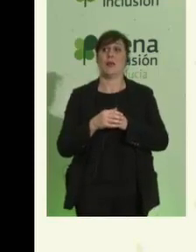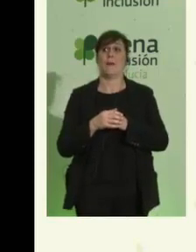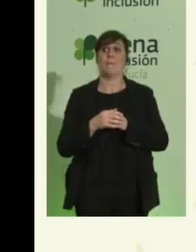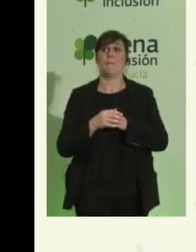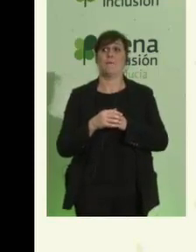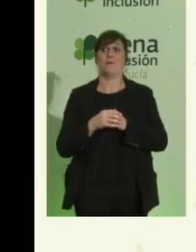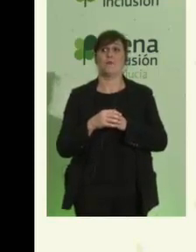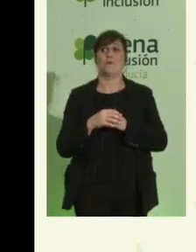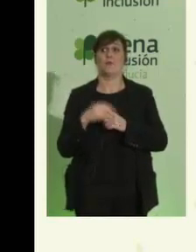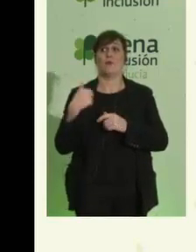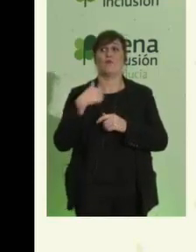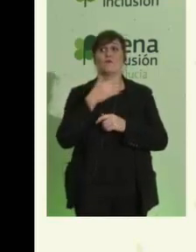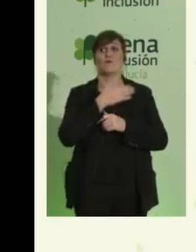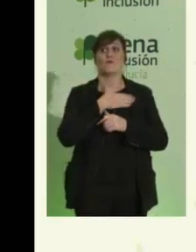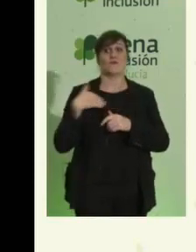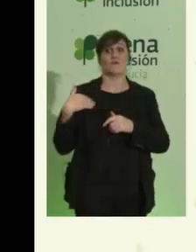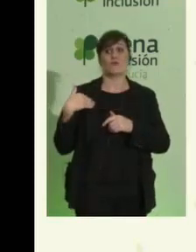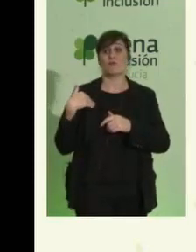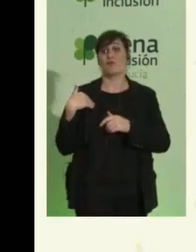quiero